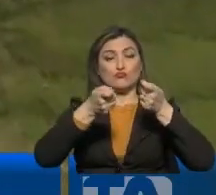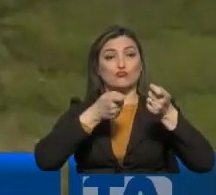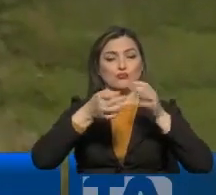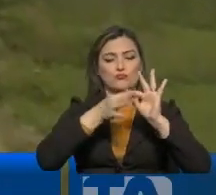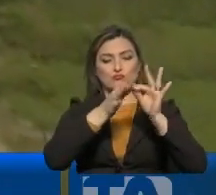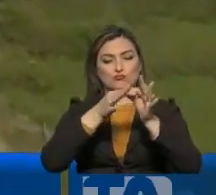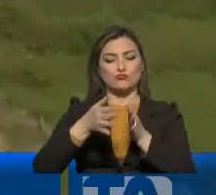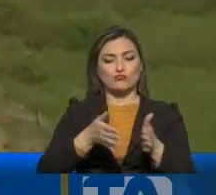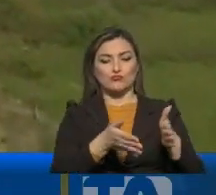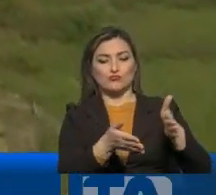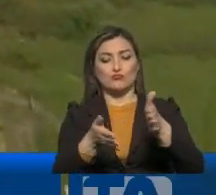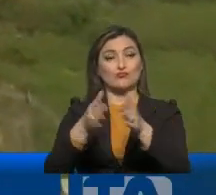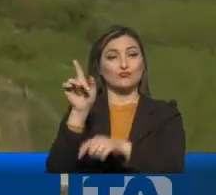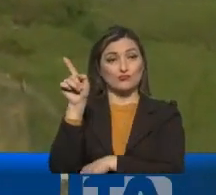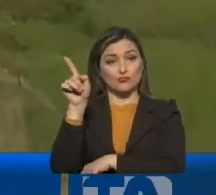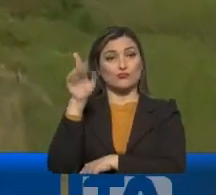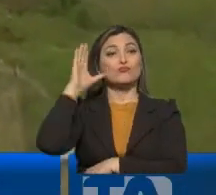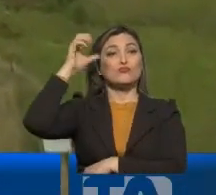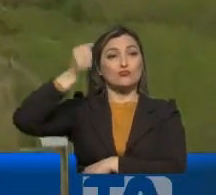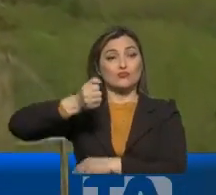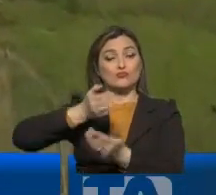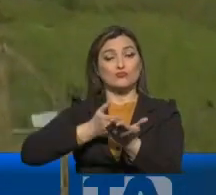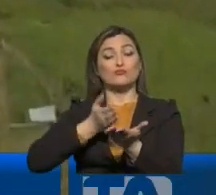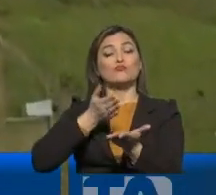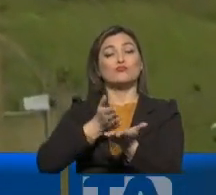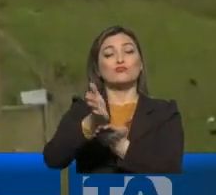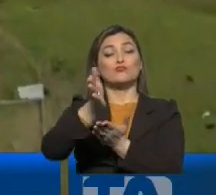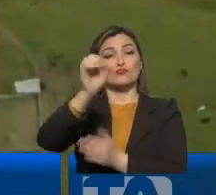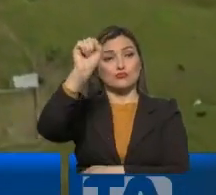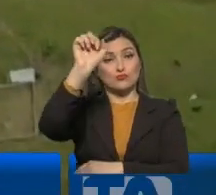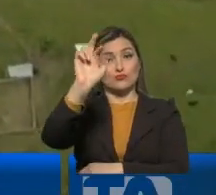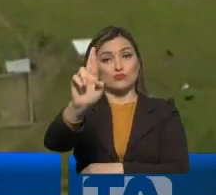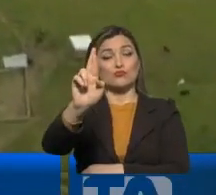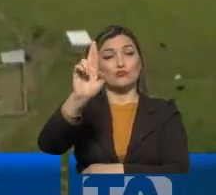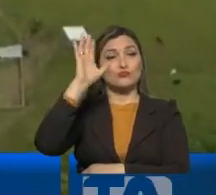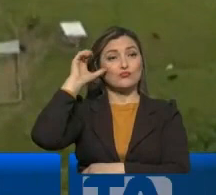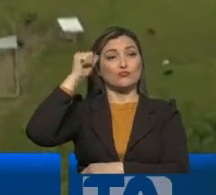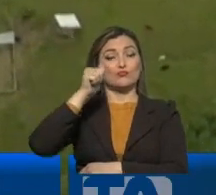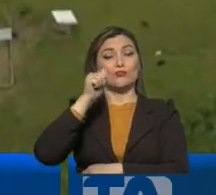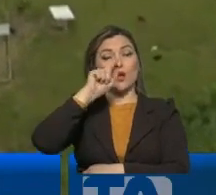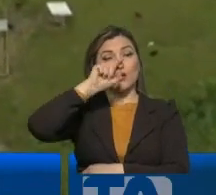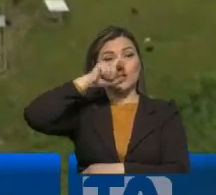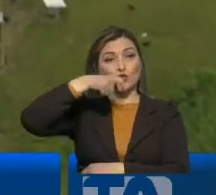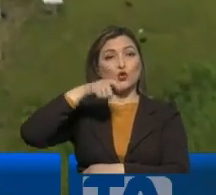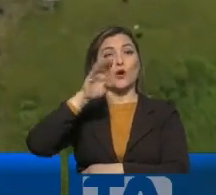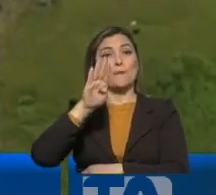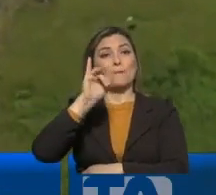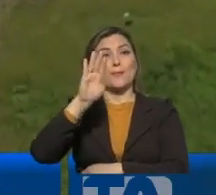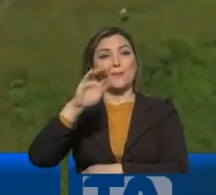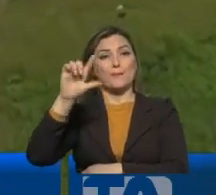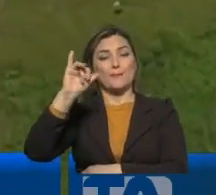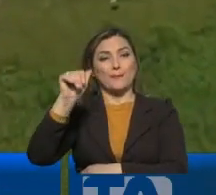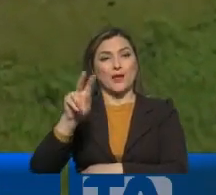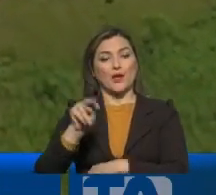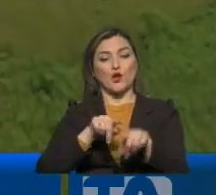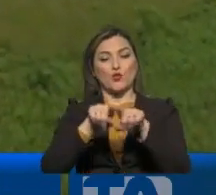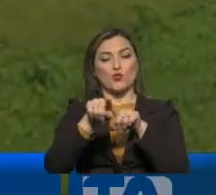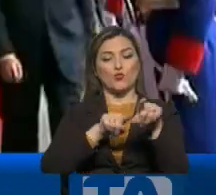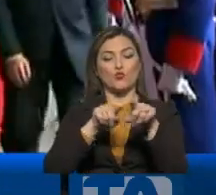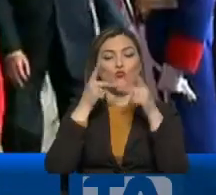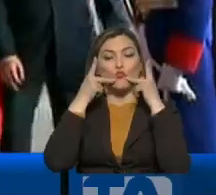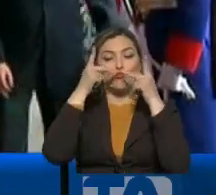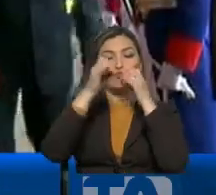del corredor cumbre cuenca acceso sur a cuenca azogues biblián sustanciado a través de concurso público internacional